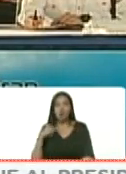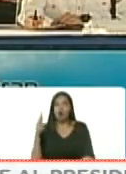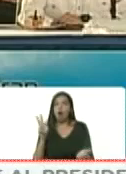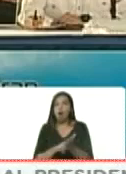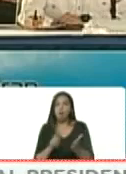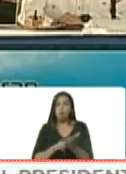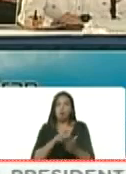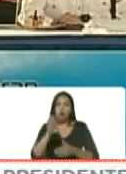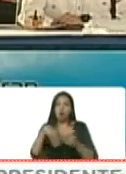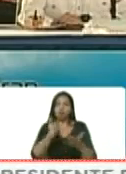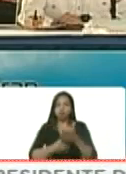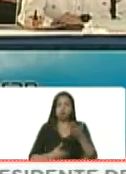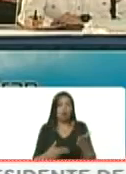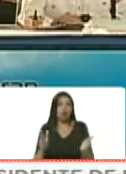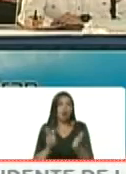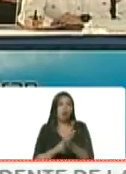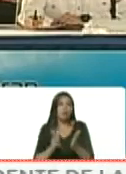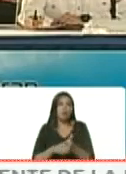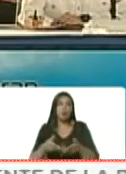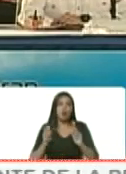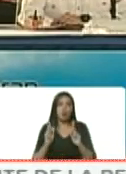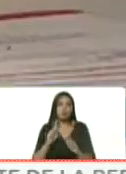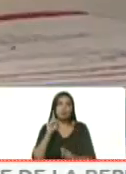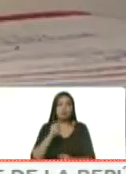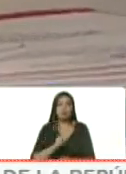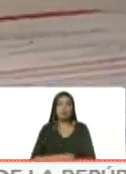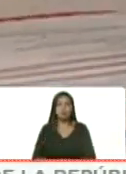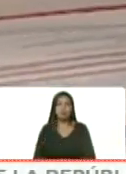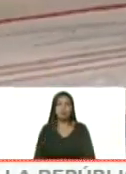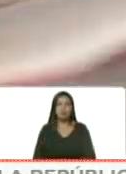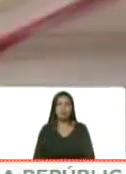esta sugerencia, aprobado. Cúmplase también.